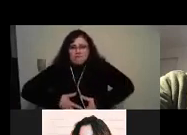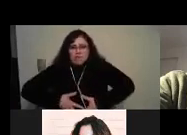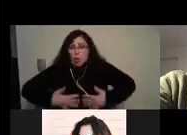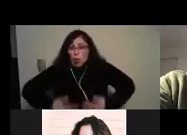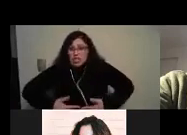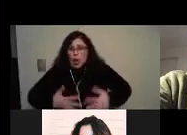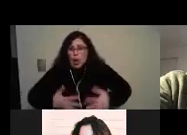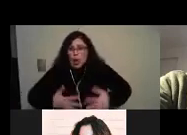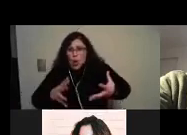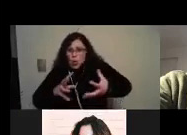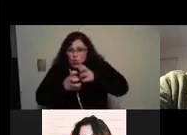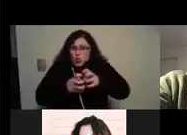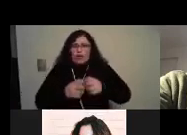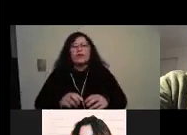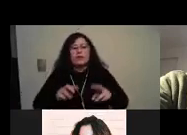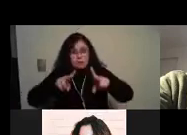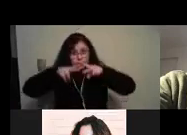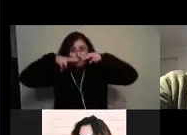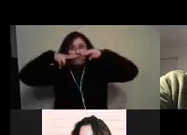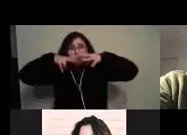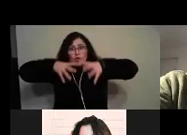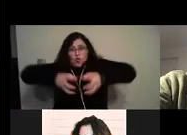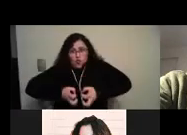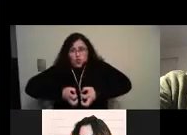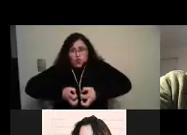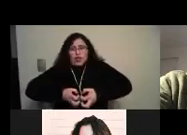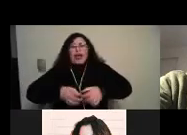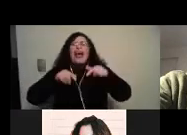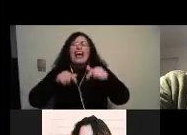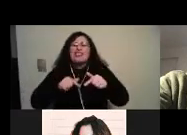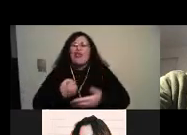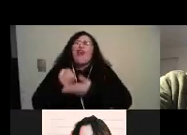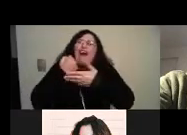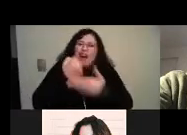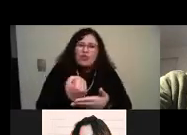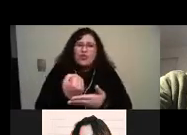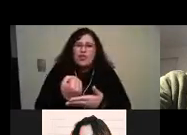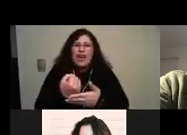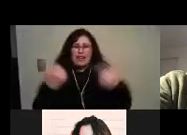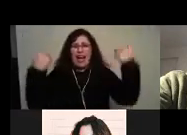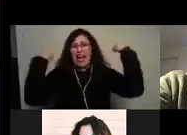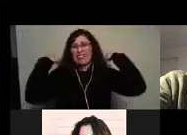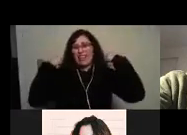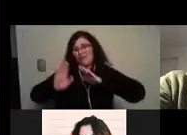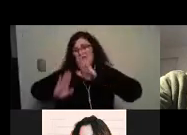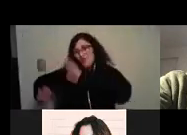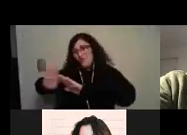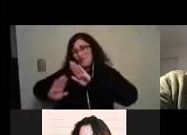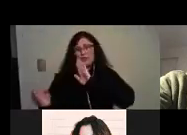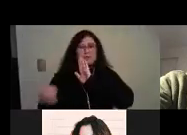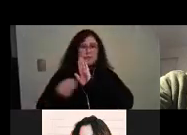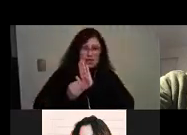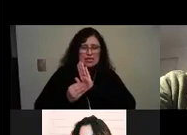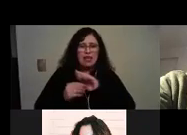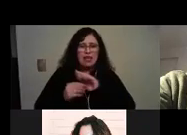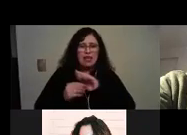guatita, tome aire ya y apriete fuerte la guatita, que eso va a generar una presión interna que va a